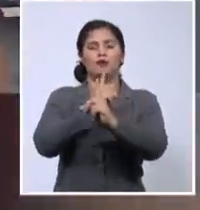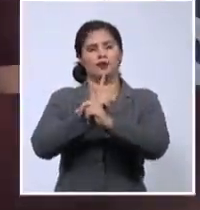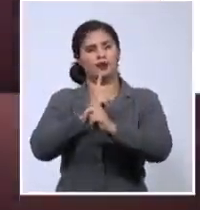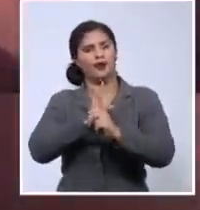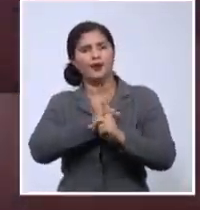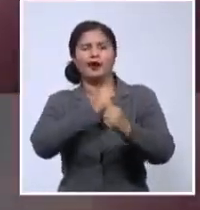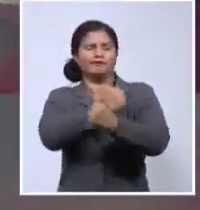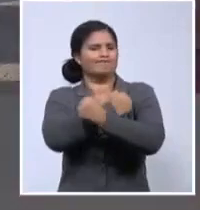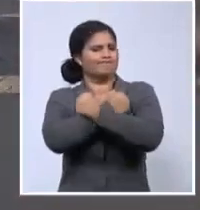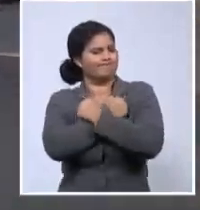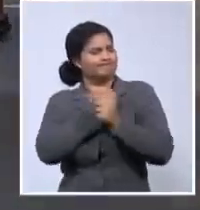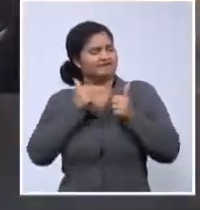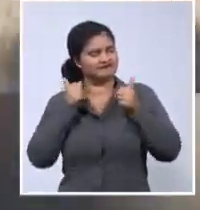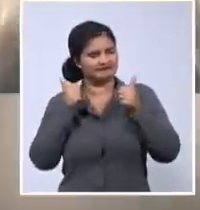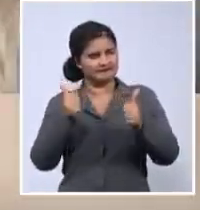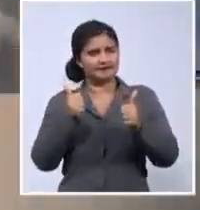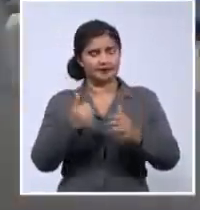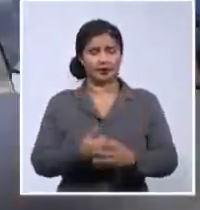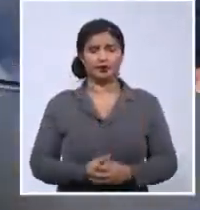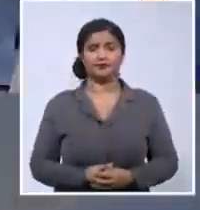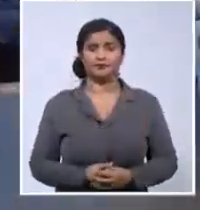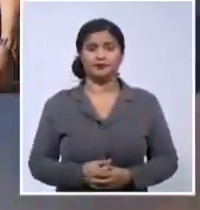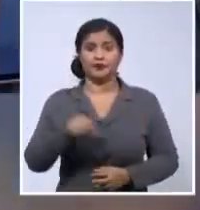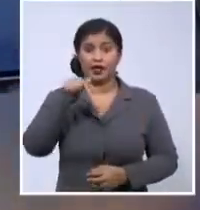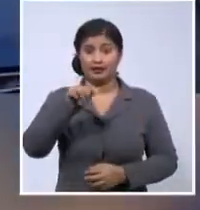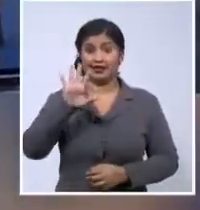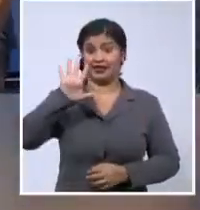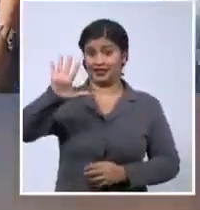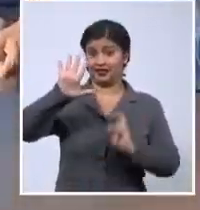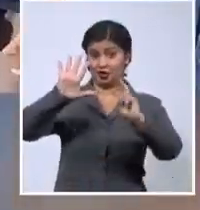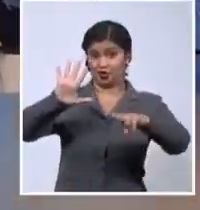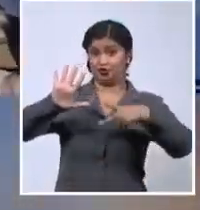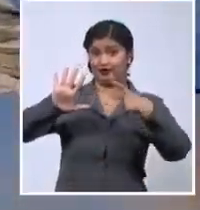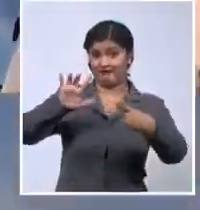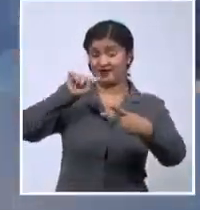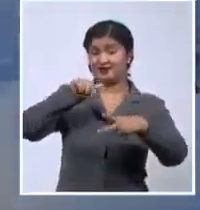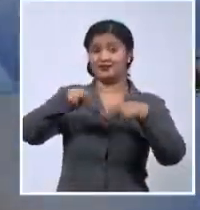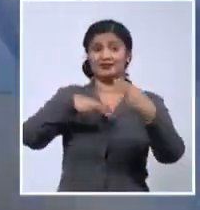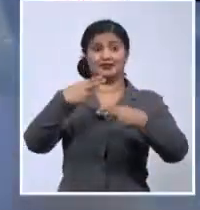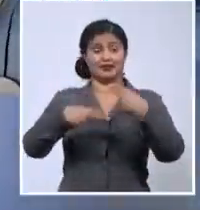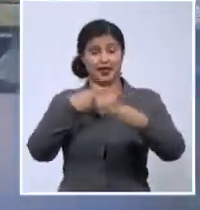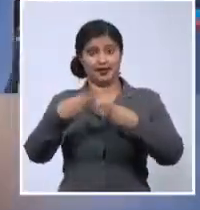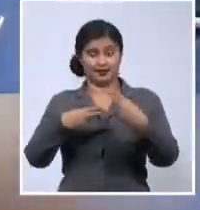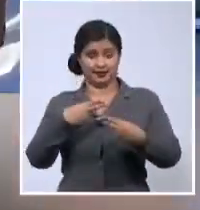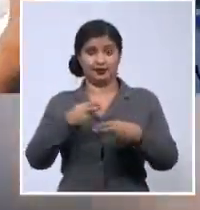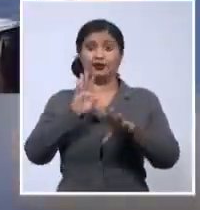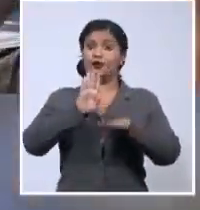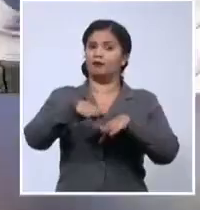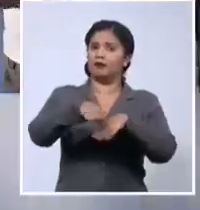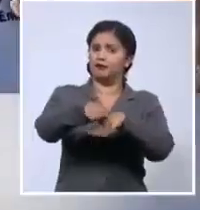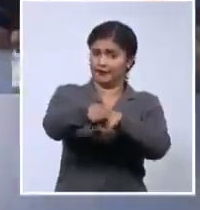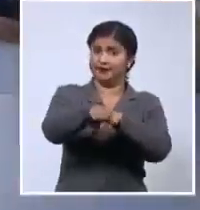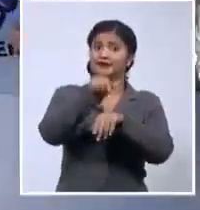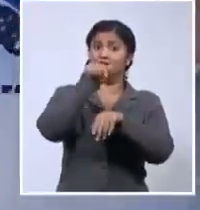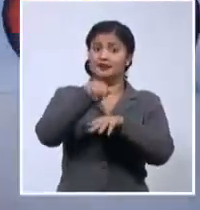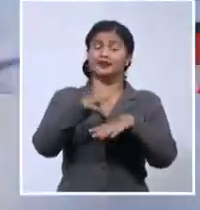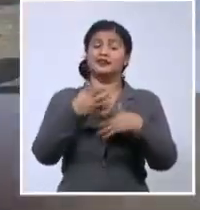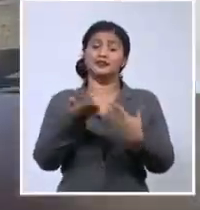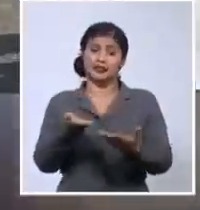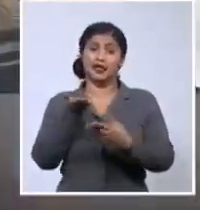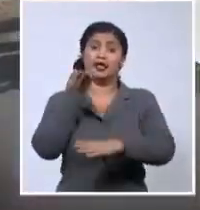previo al inicio de esta quinta caravana que pidió el levantamiento de esa absurda política